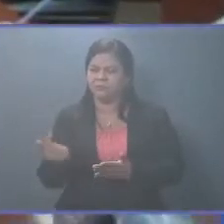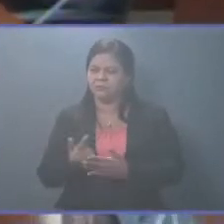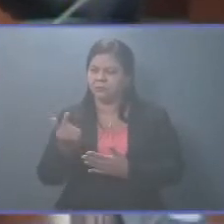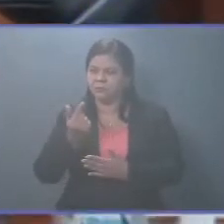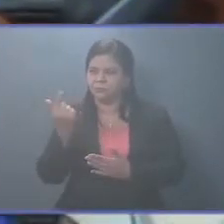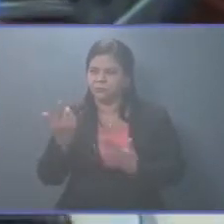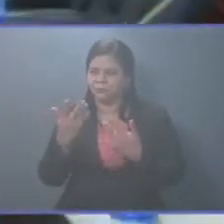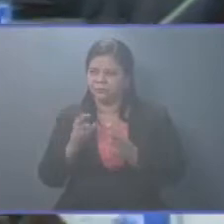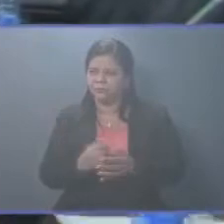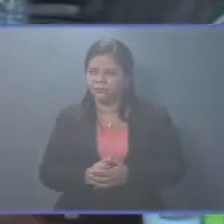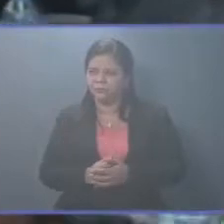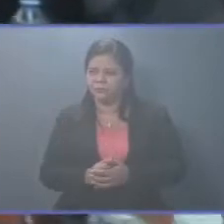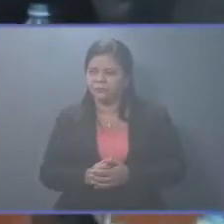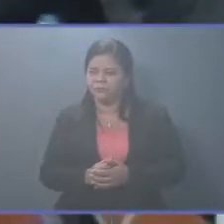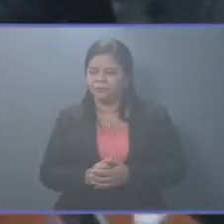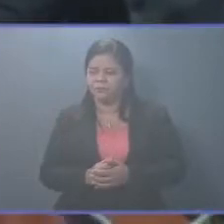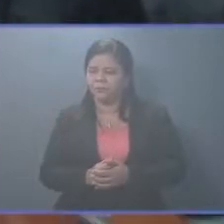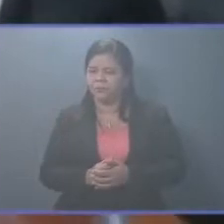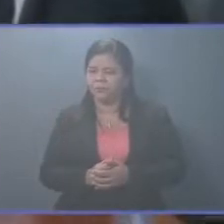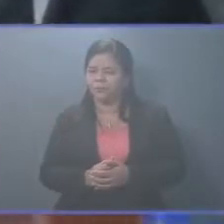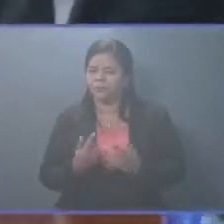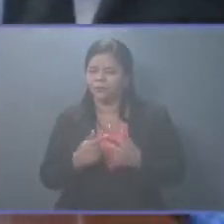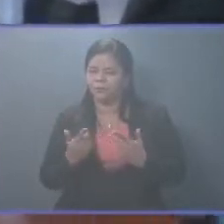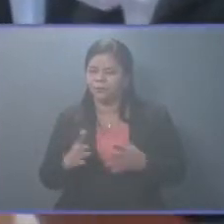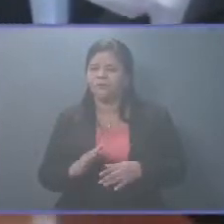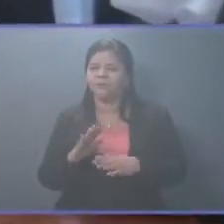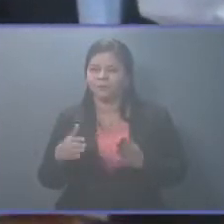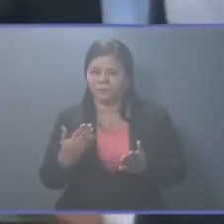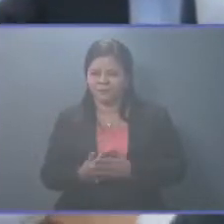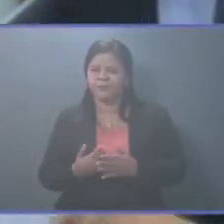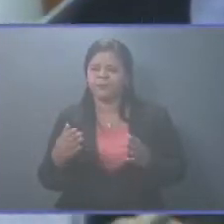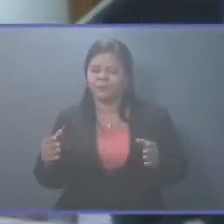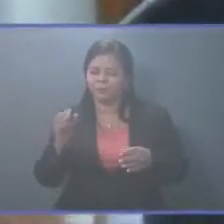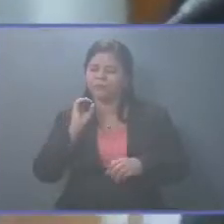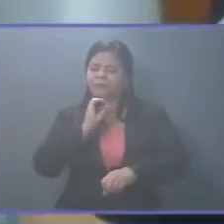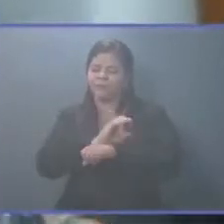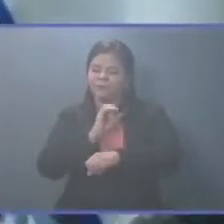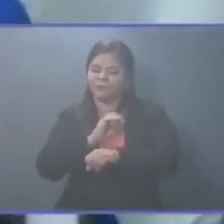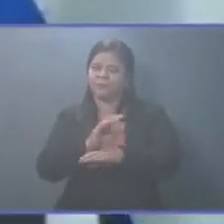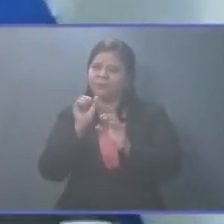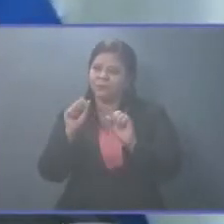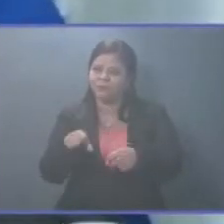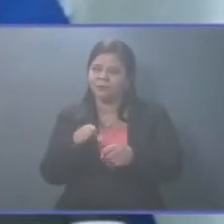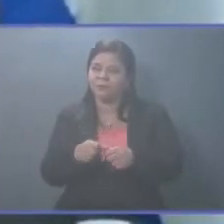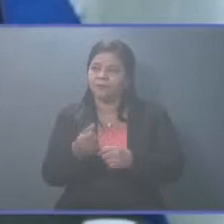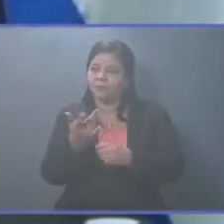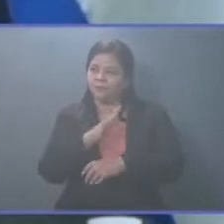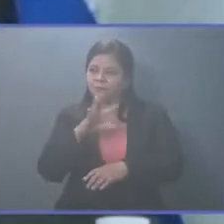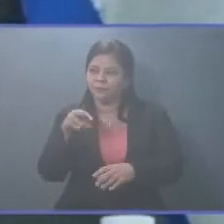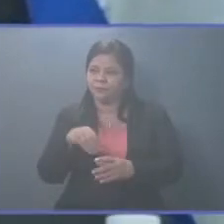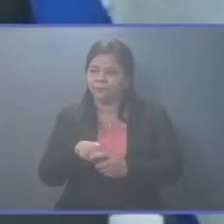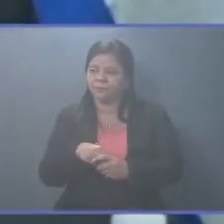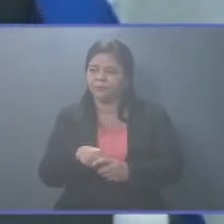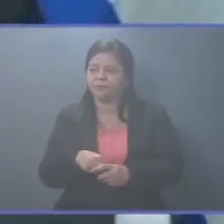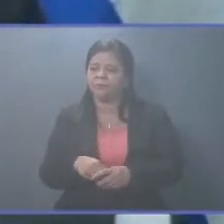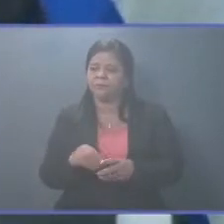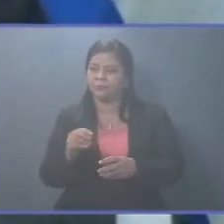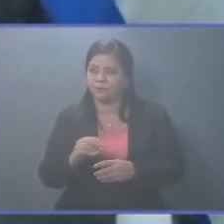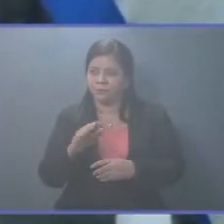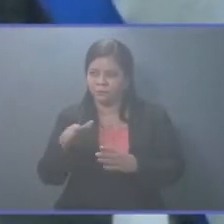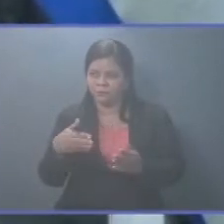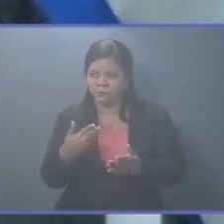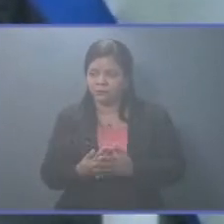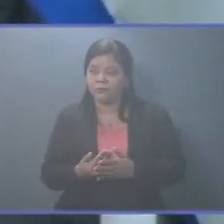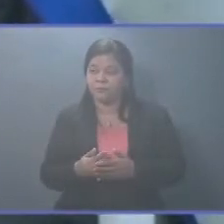tener, yo le hago un pedido a la Comisión de Salud que hagamos un recomendable para que se incluyan en los pensos de las carreras de medicina la materia